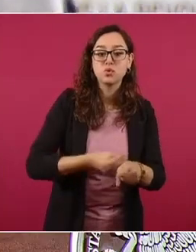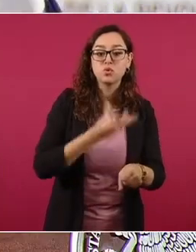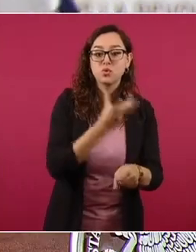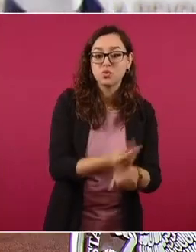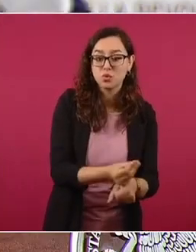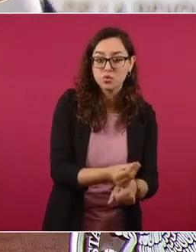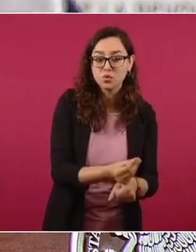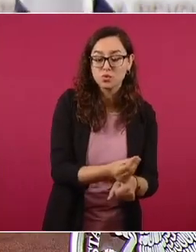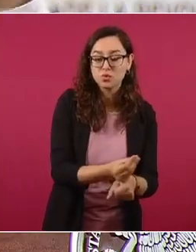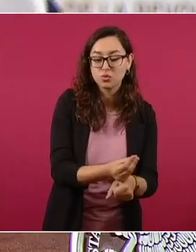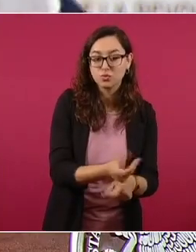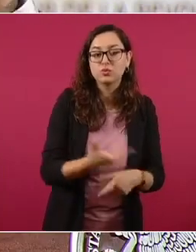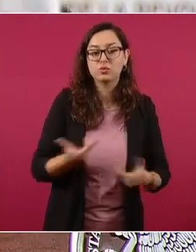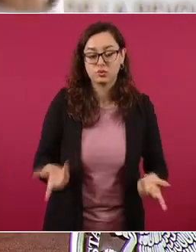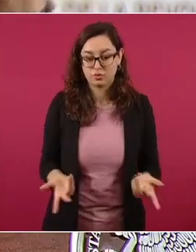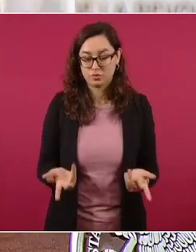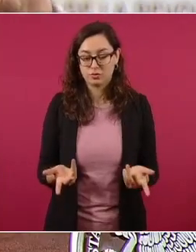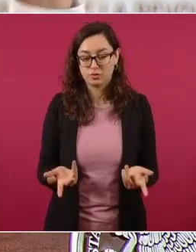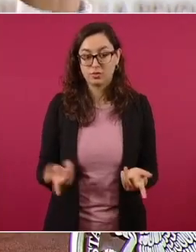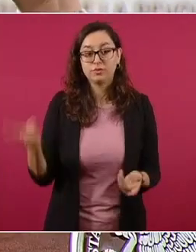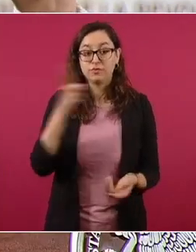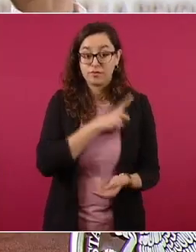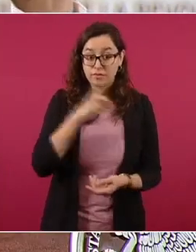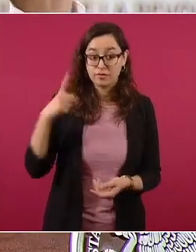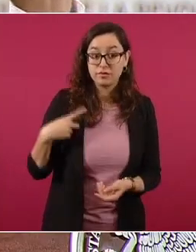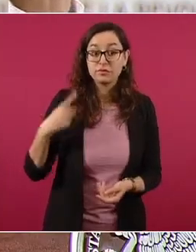No está de más que recuerden